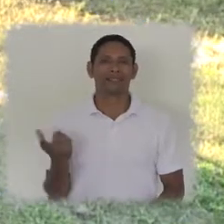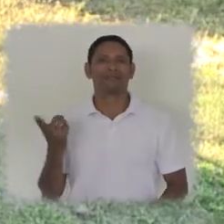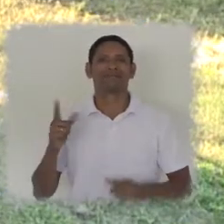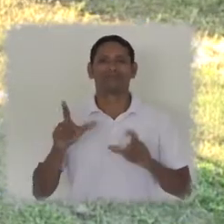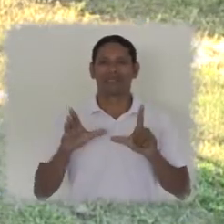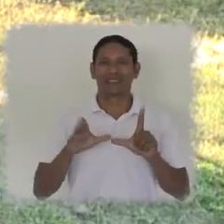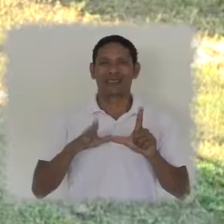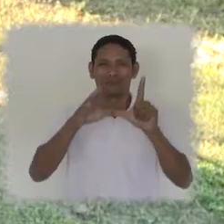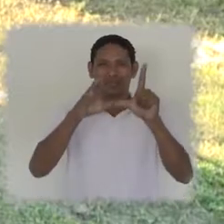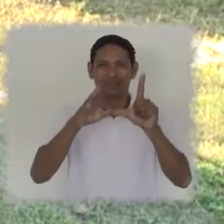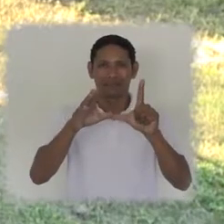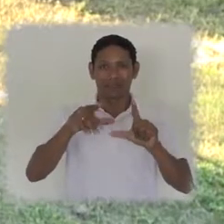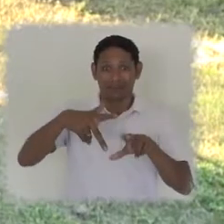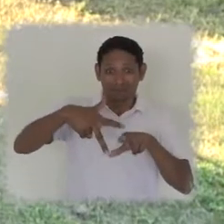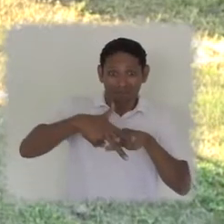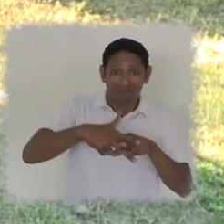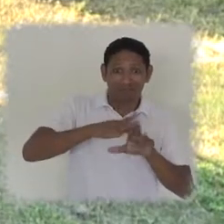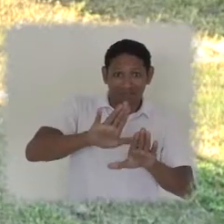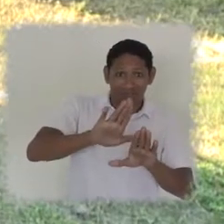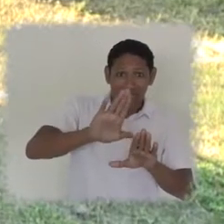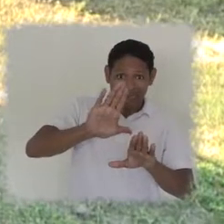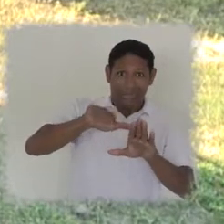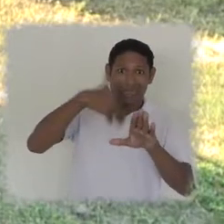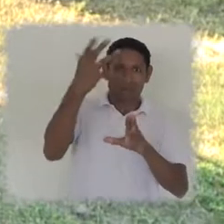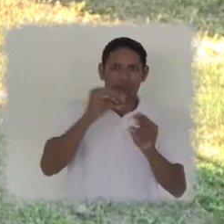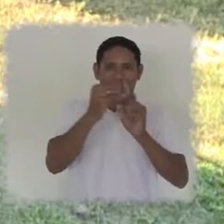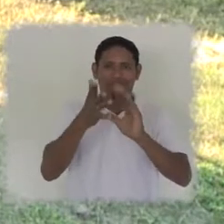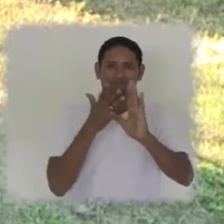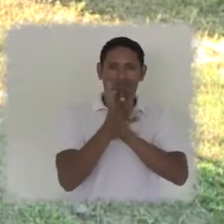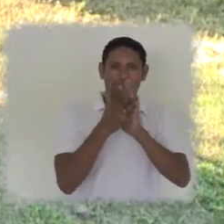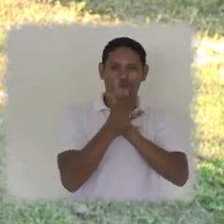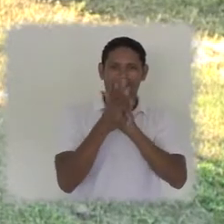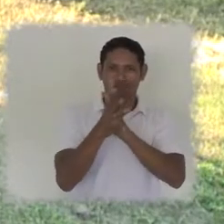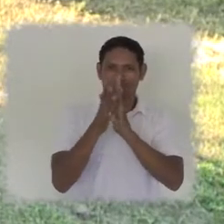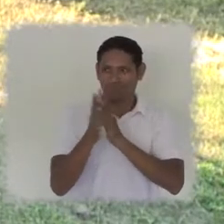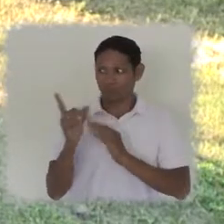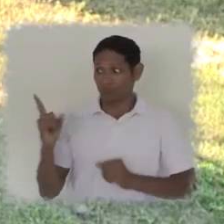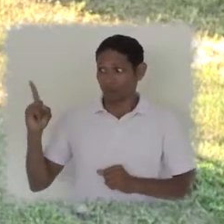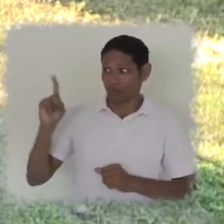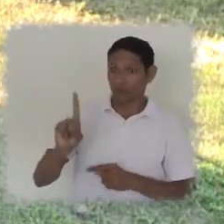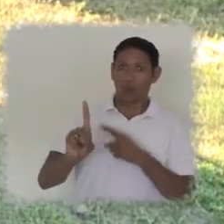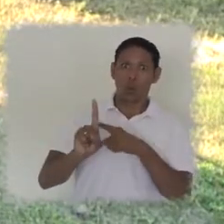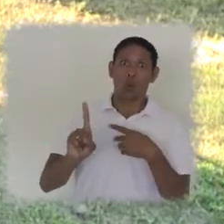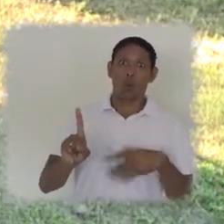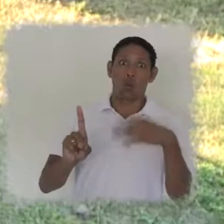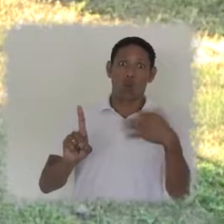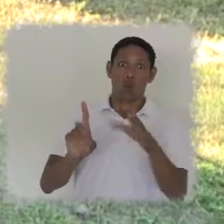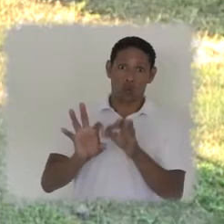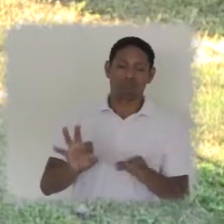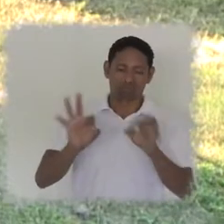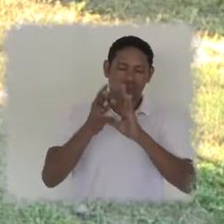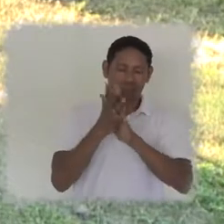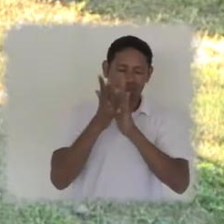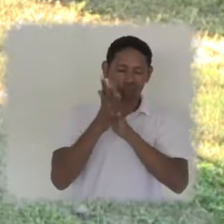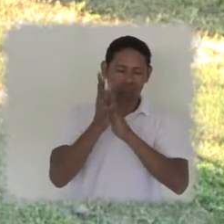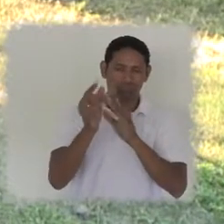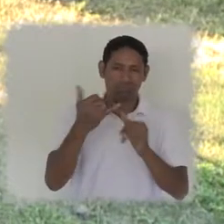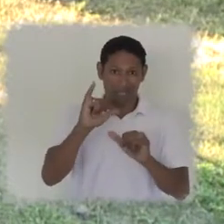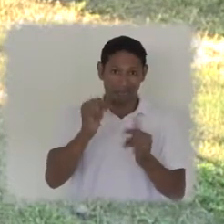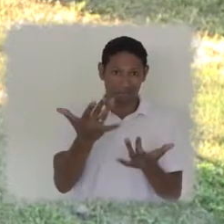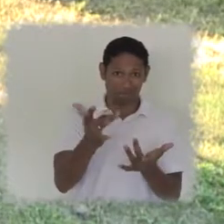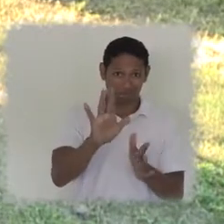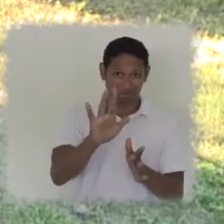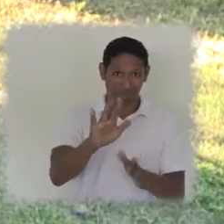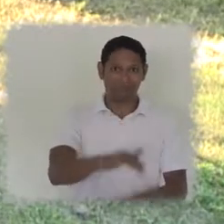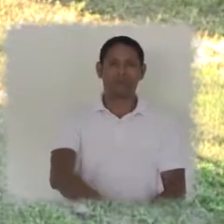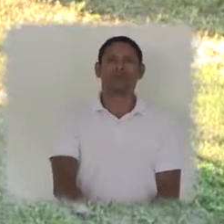Esto es el Campus TV. Vamos a una breve pausa y en segundos conoceremos la experiencia académica de uno de nuestros compañeros en República Checa.